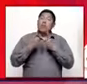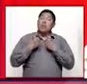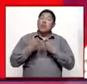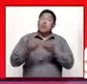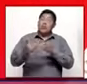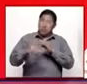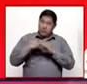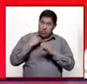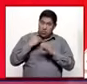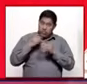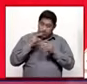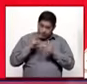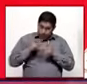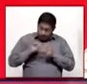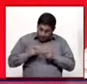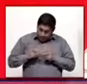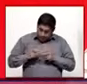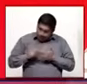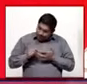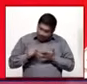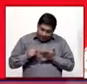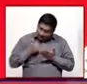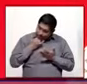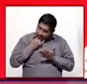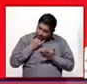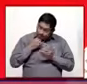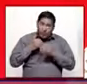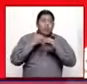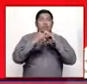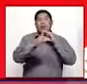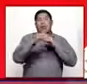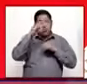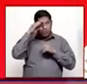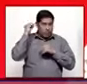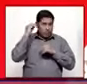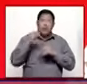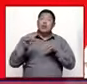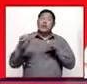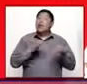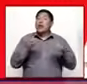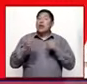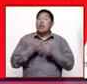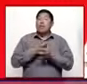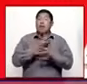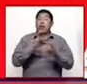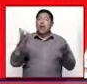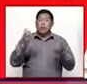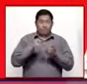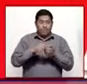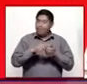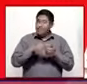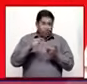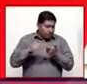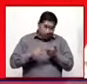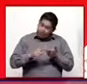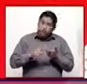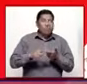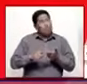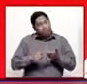referéndum por el presidente Luis Arce Catacora. Es más, ha realizado varios